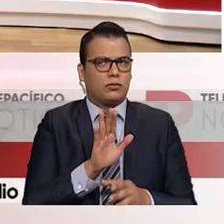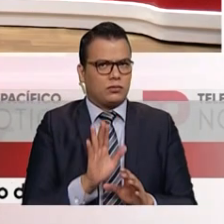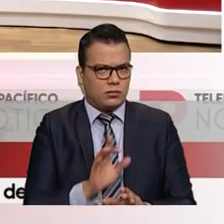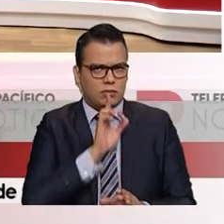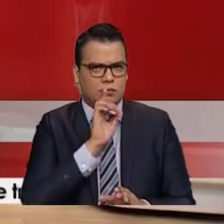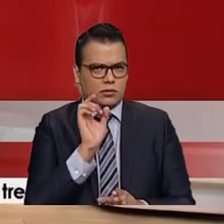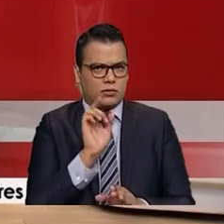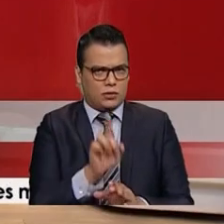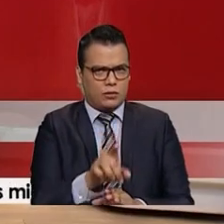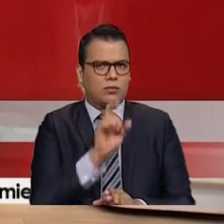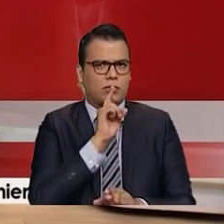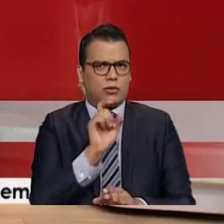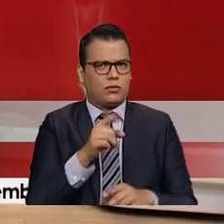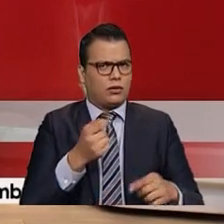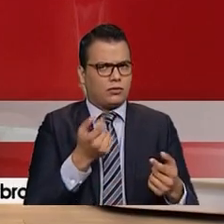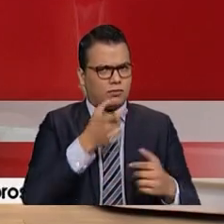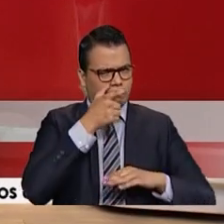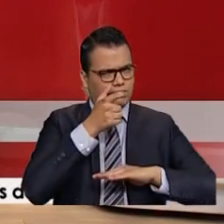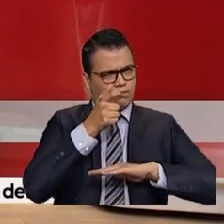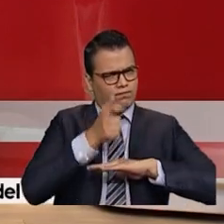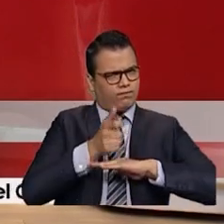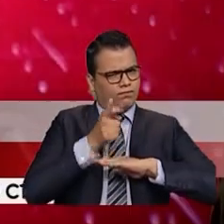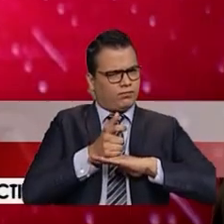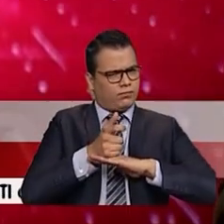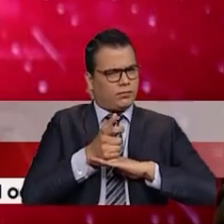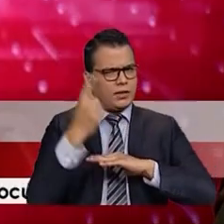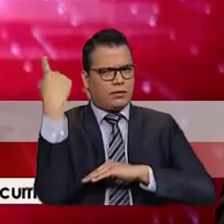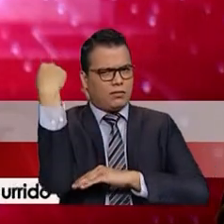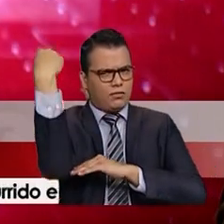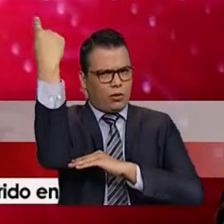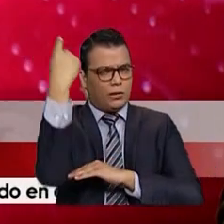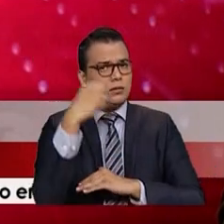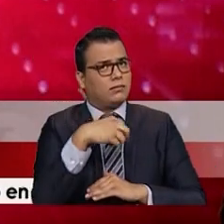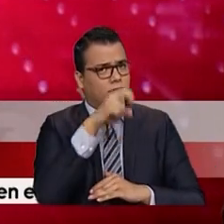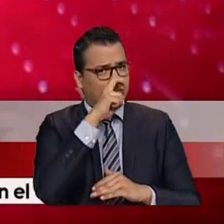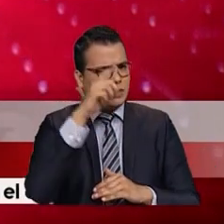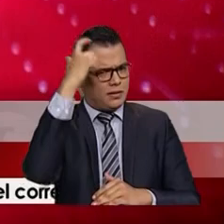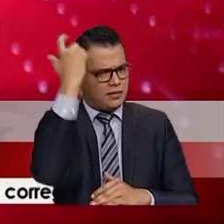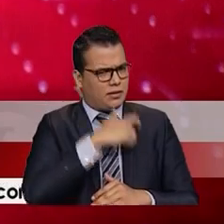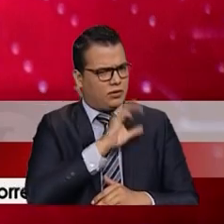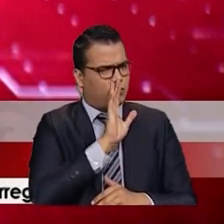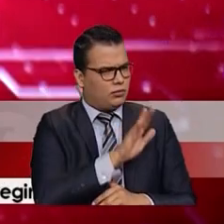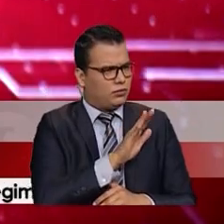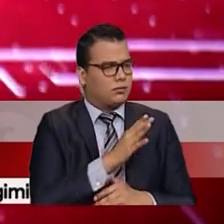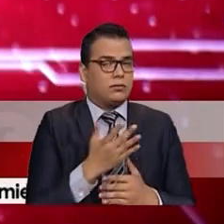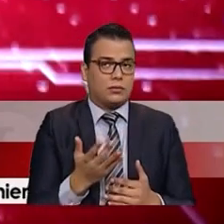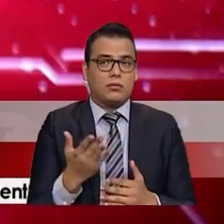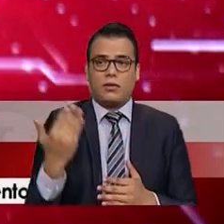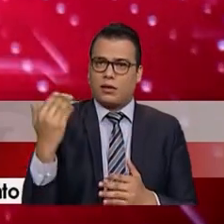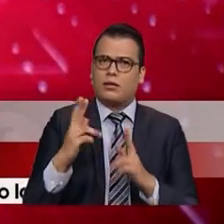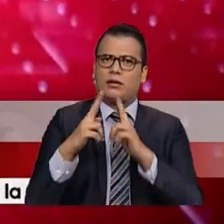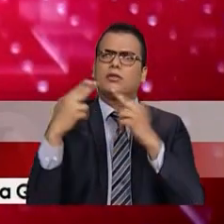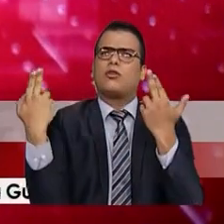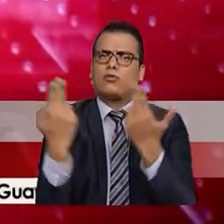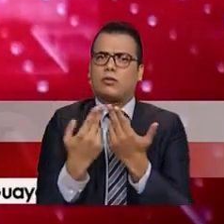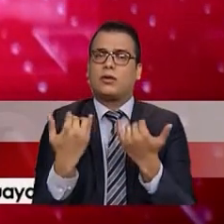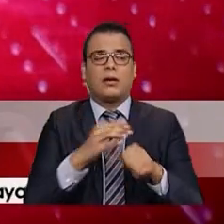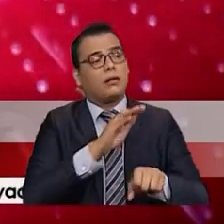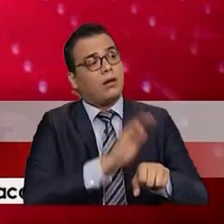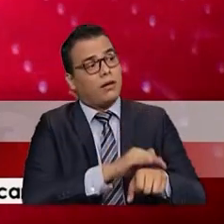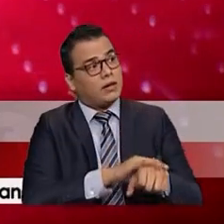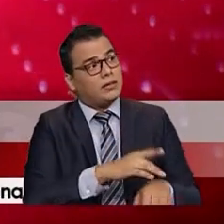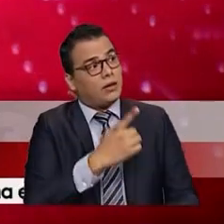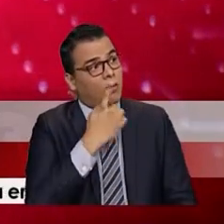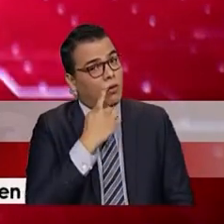control político con todo el rigor sí claro o sea es la responsabilidad incluso en las reuniones que hemos tenido nos lo han pedido porque